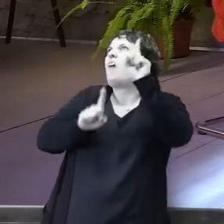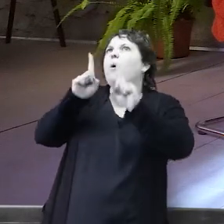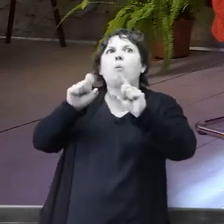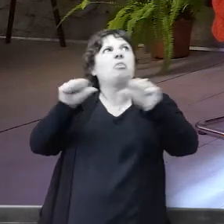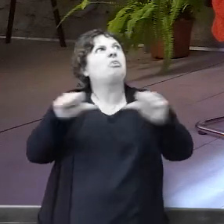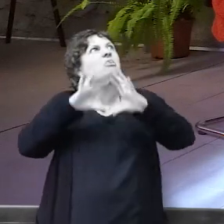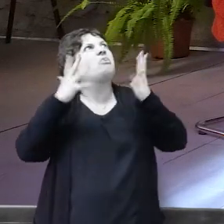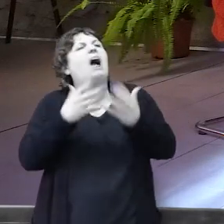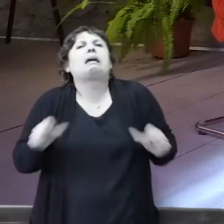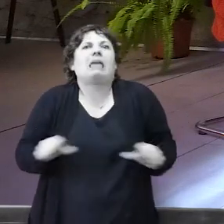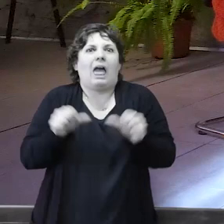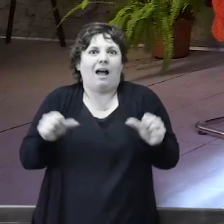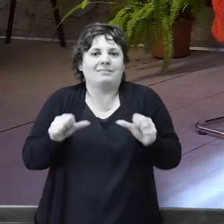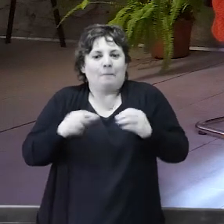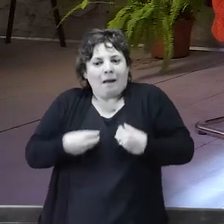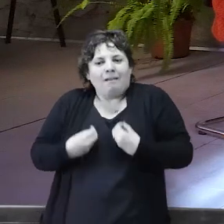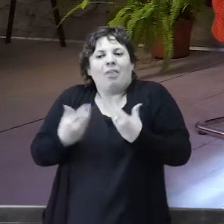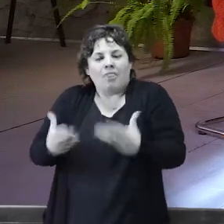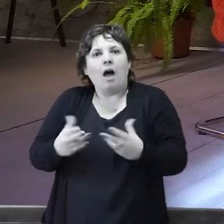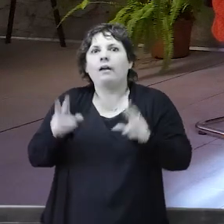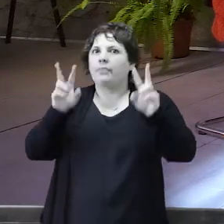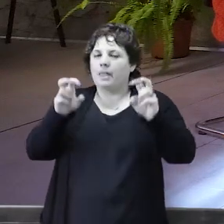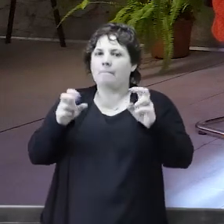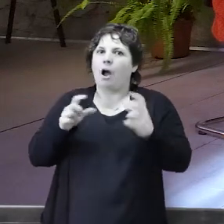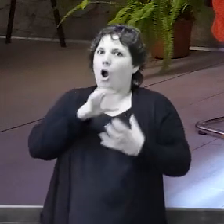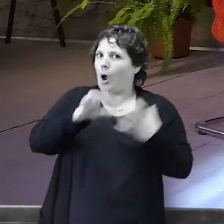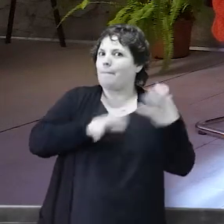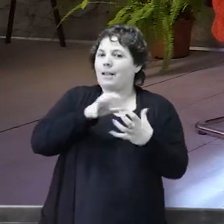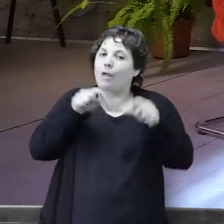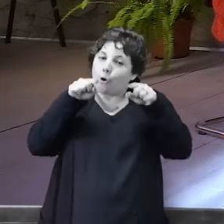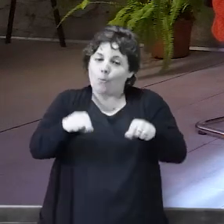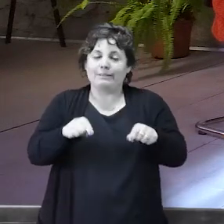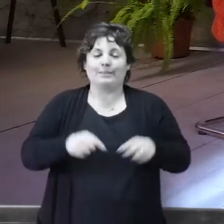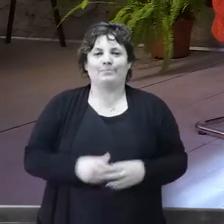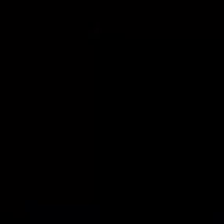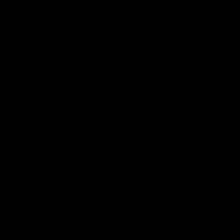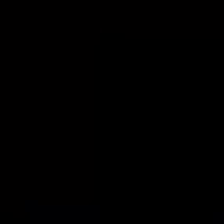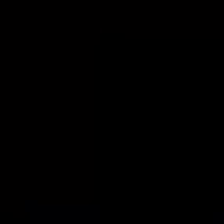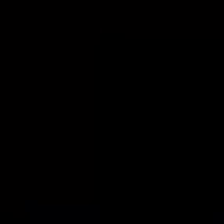sentido para aportar a un tema tan complejo como este, ¿no?